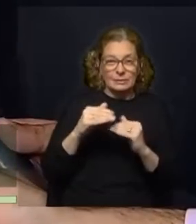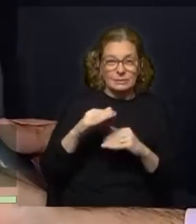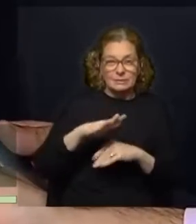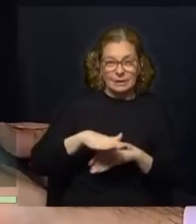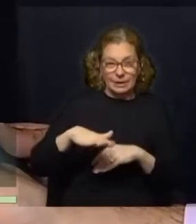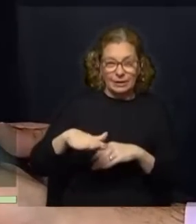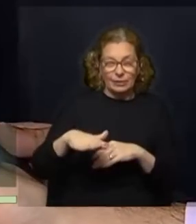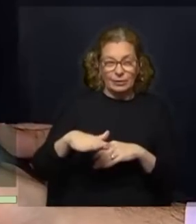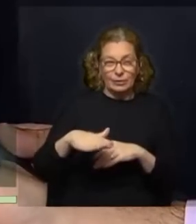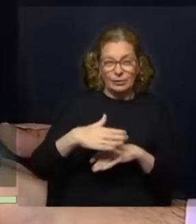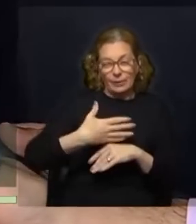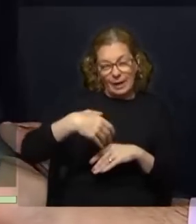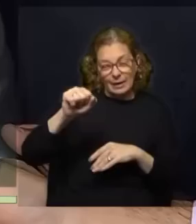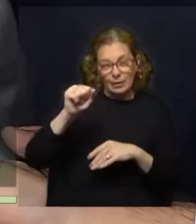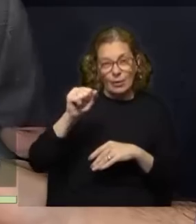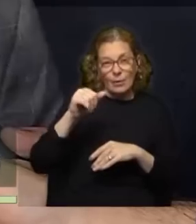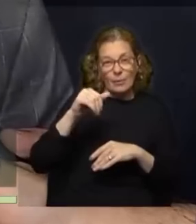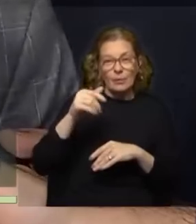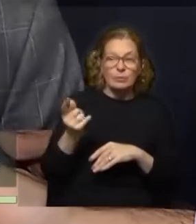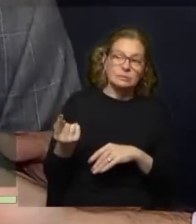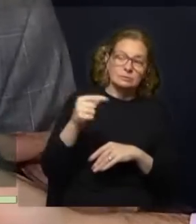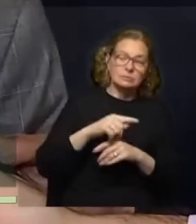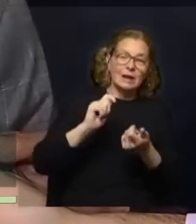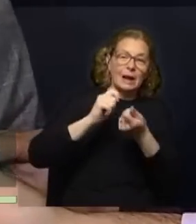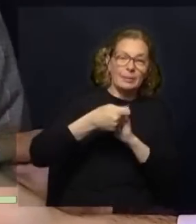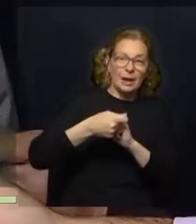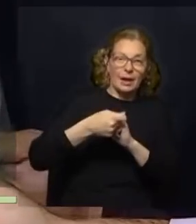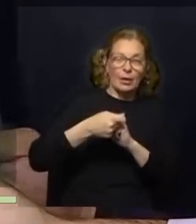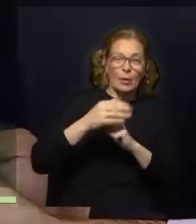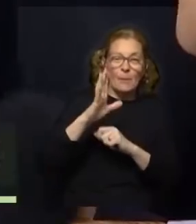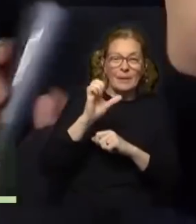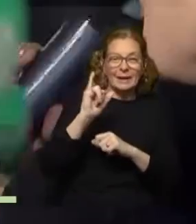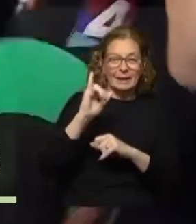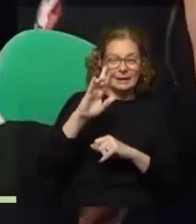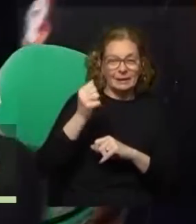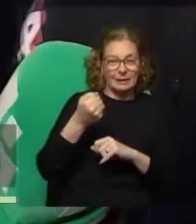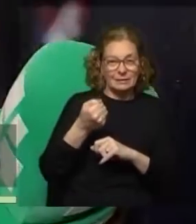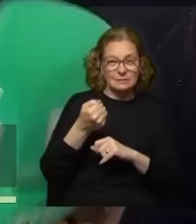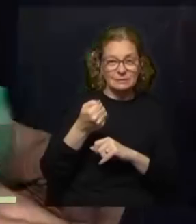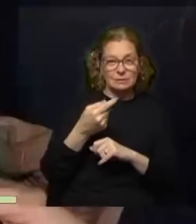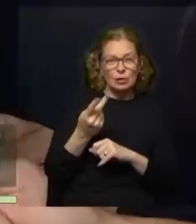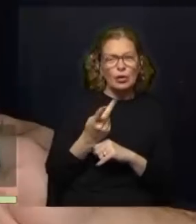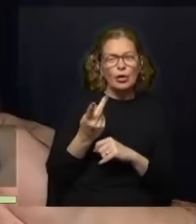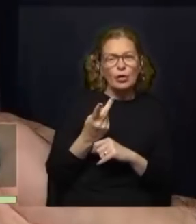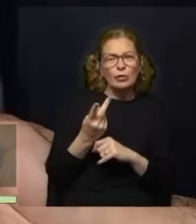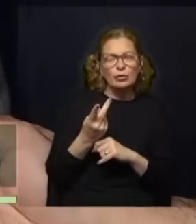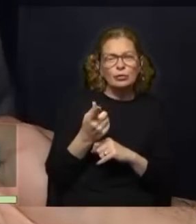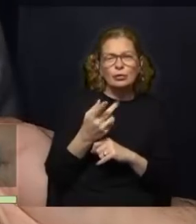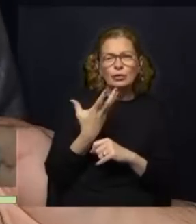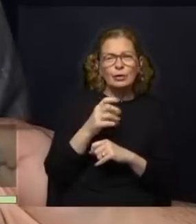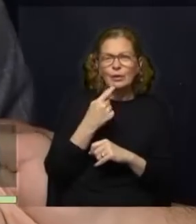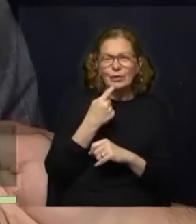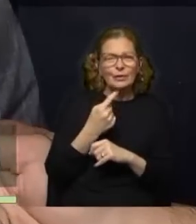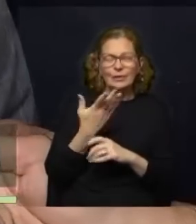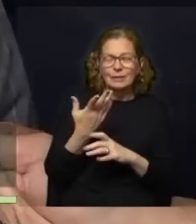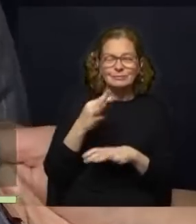el que se había ido al Maciel fue trasladado al hospital perdido Yo no quiero hablar punto